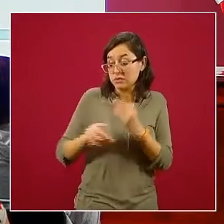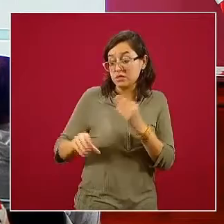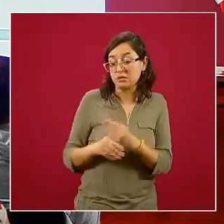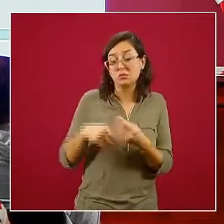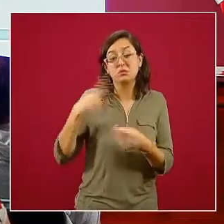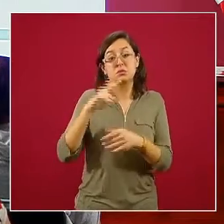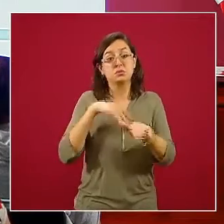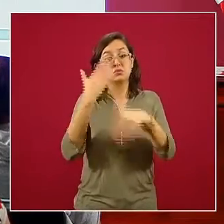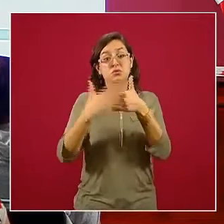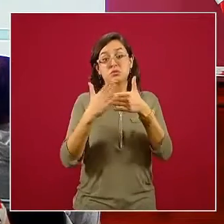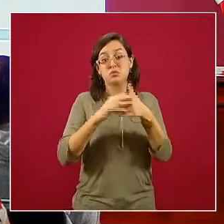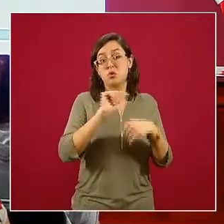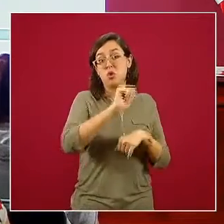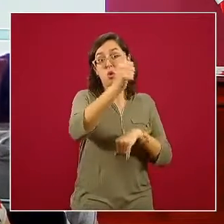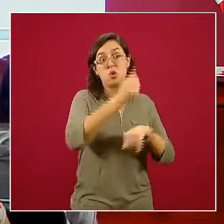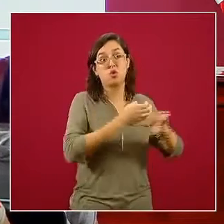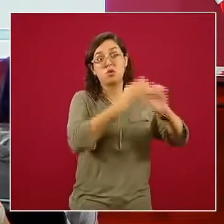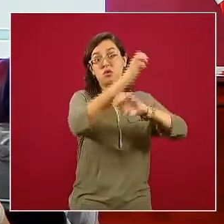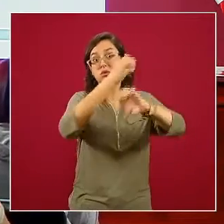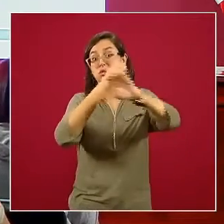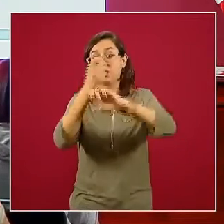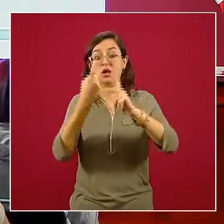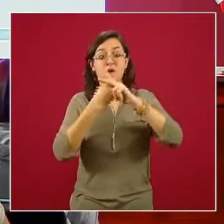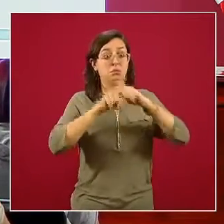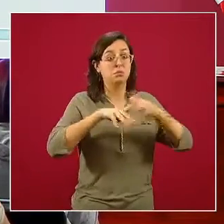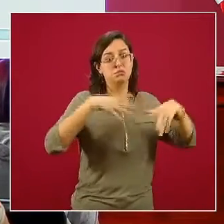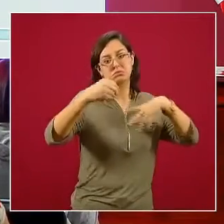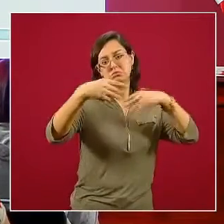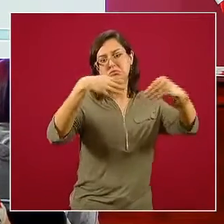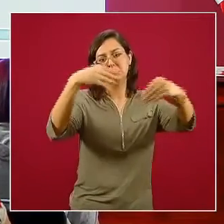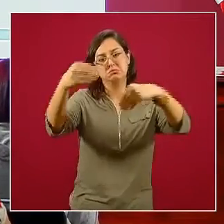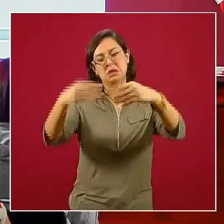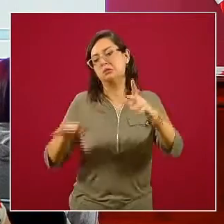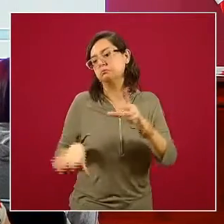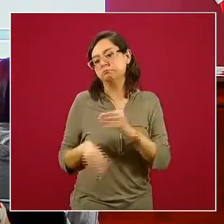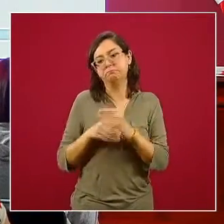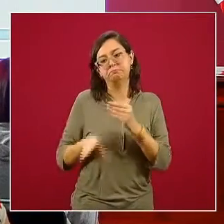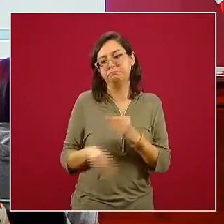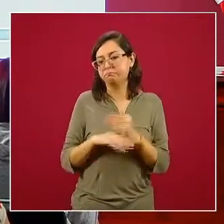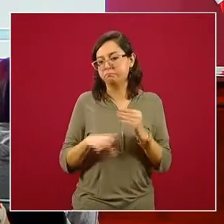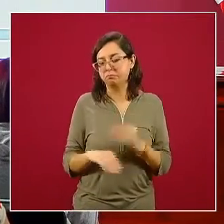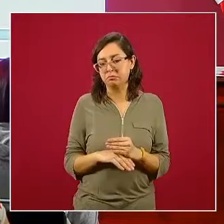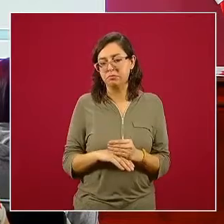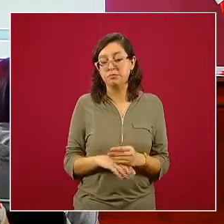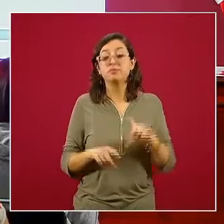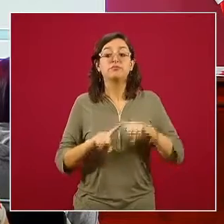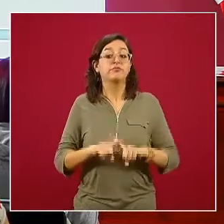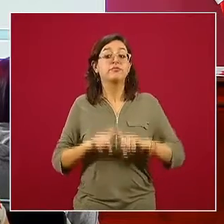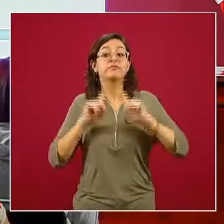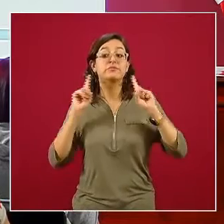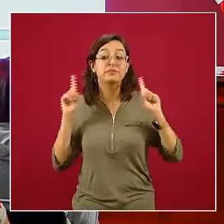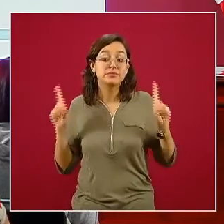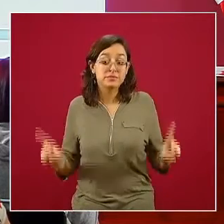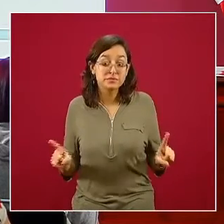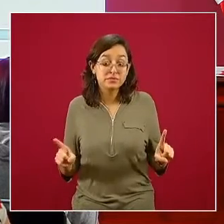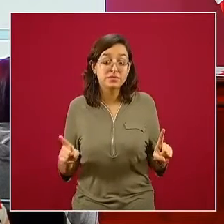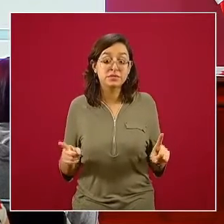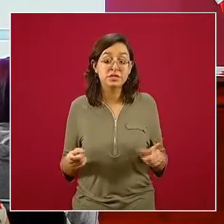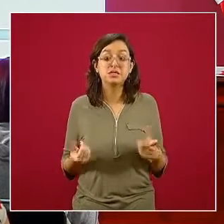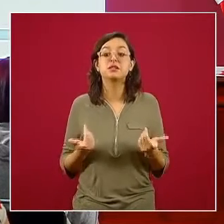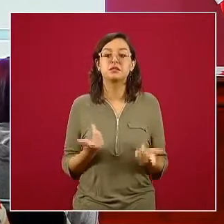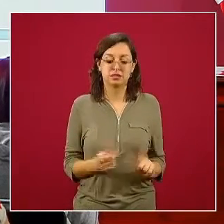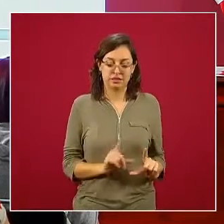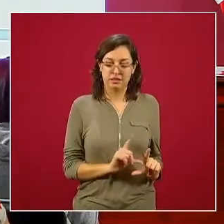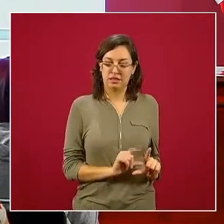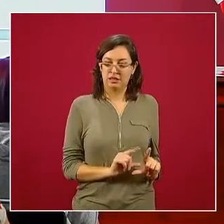de la epidemia o en las fases intermedias. Esta otra curva, que es la curva epidémica de casos